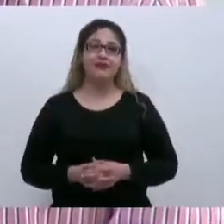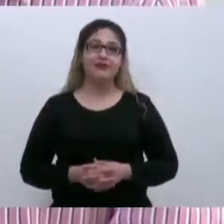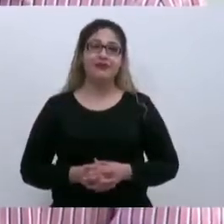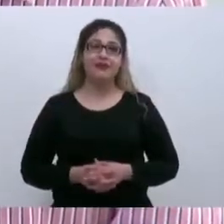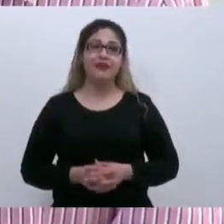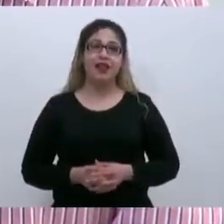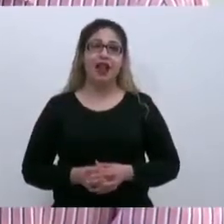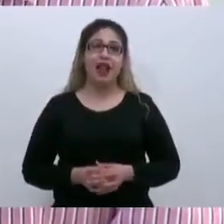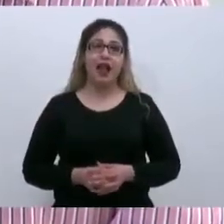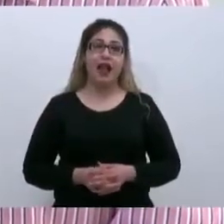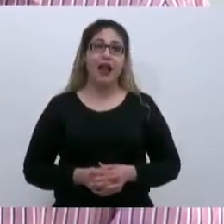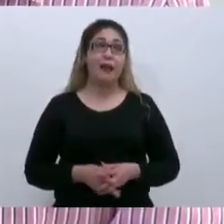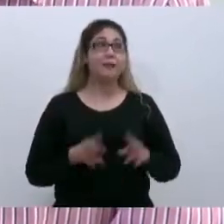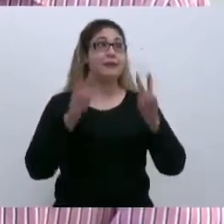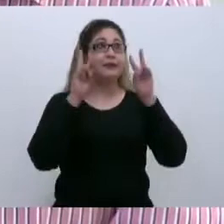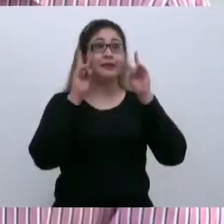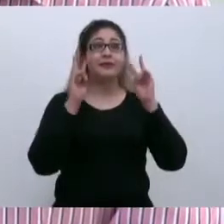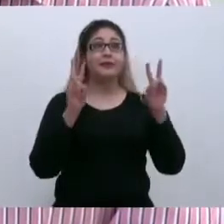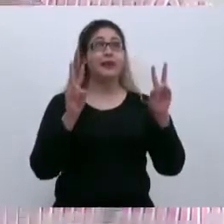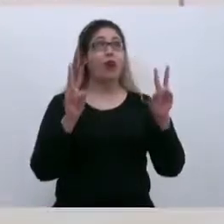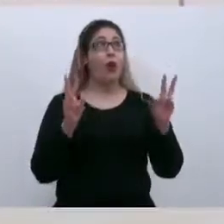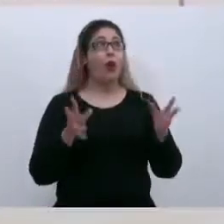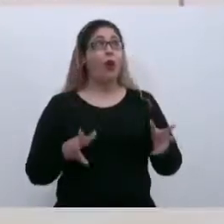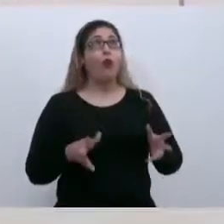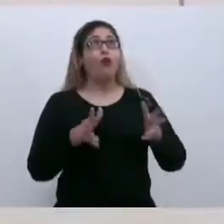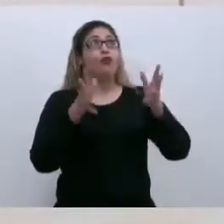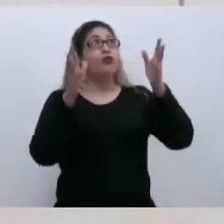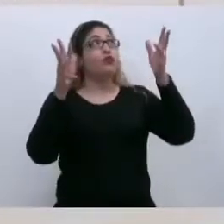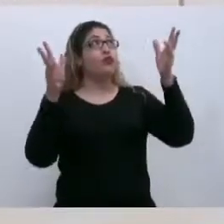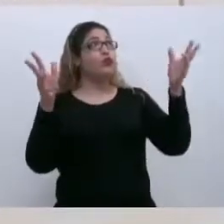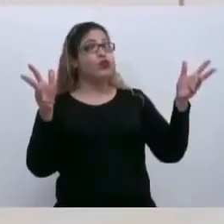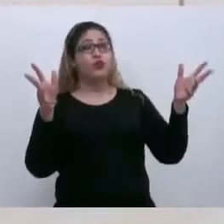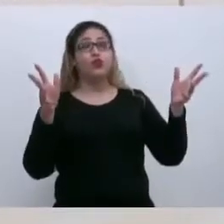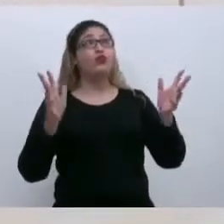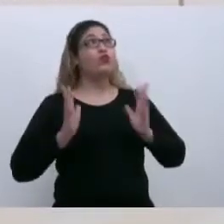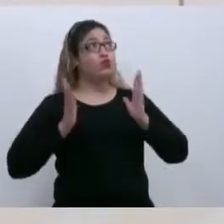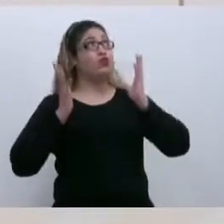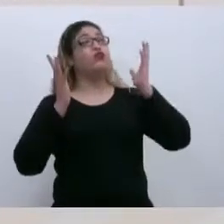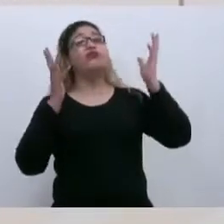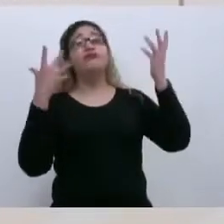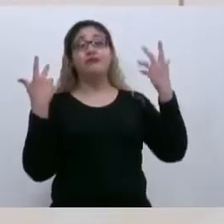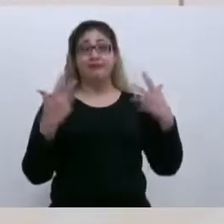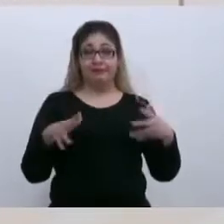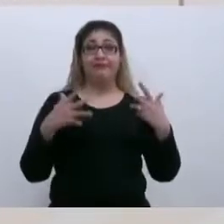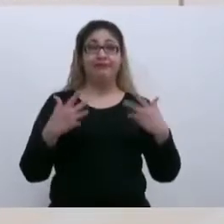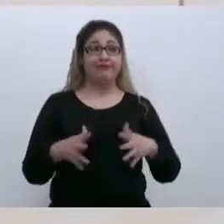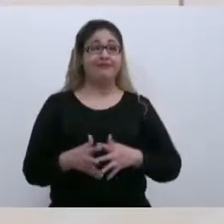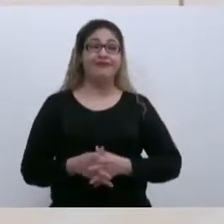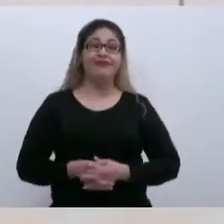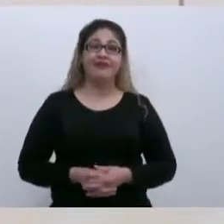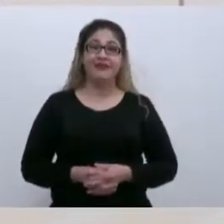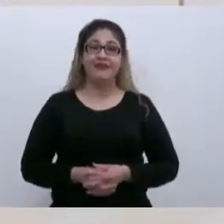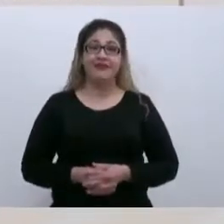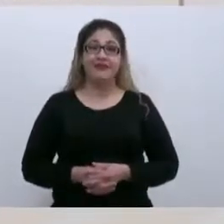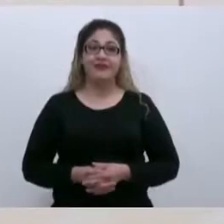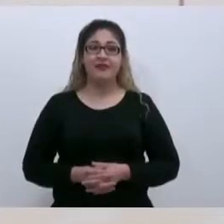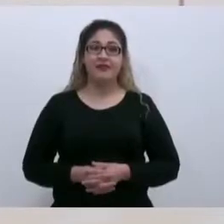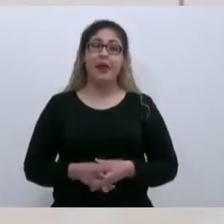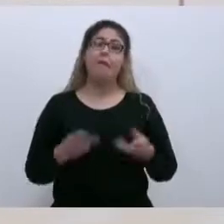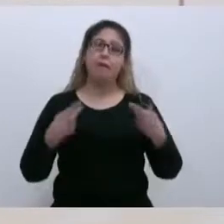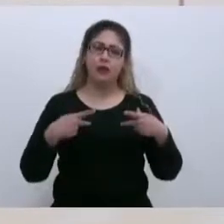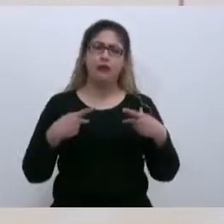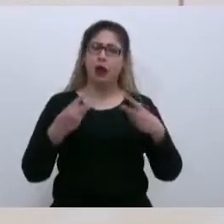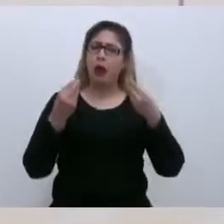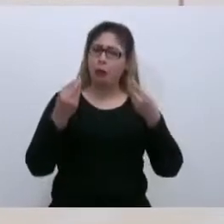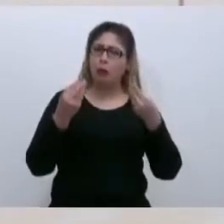Un magno hospital, un gran hospital que va a atender a mucha gente,